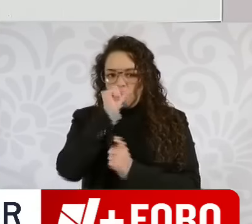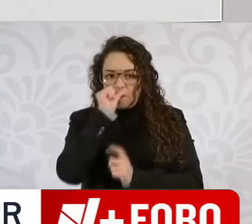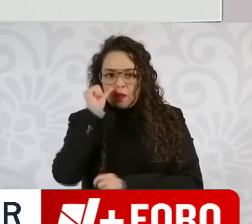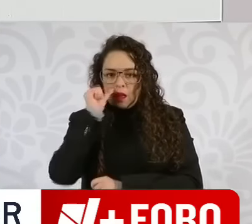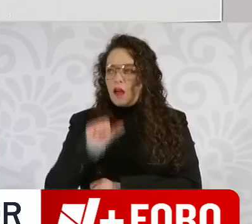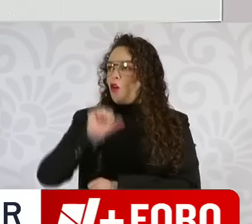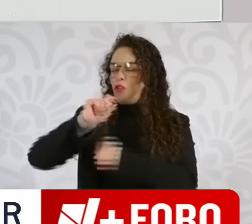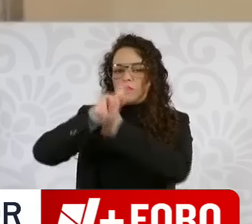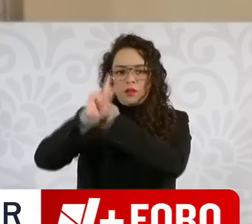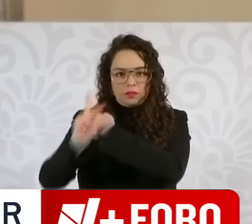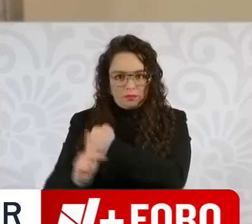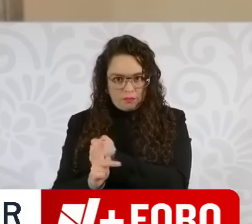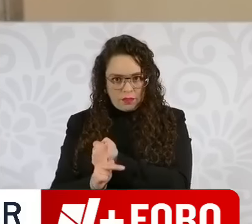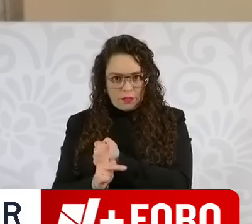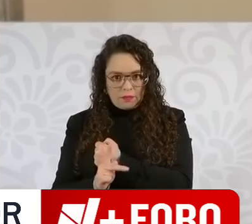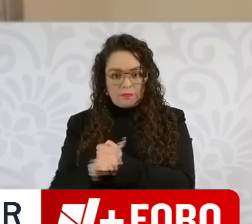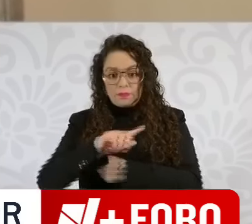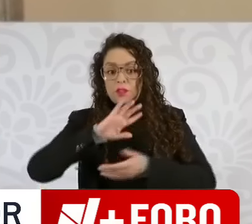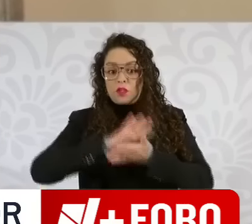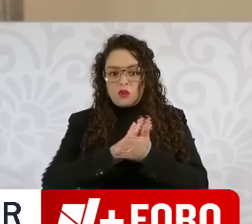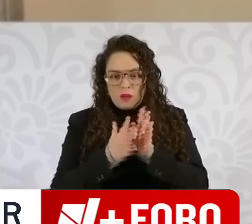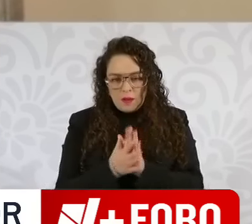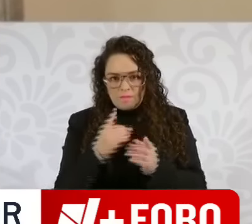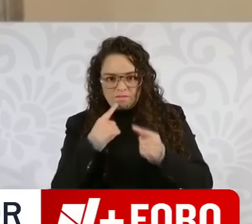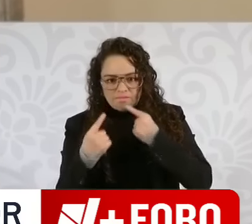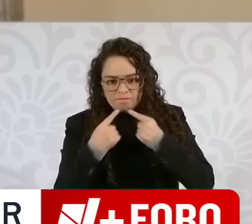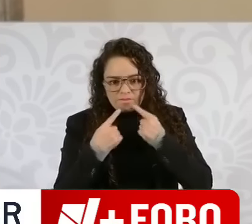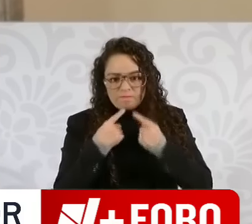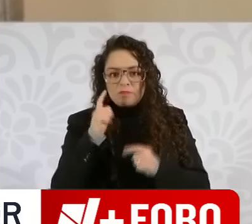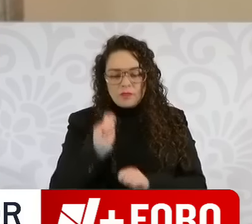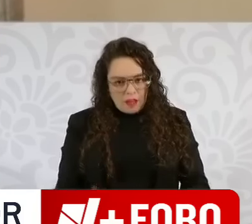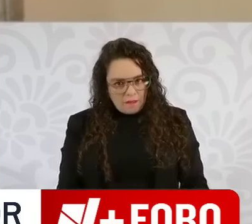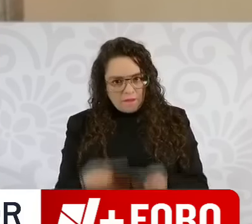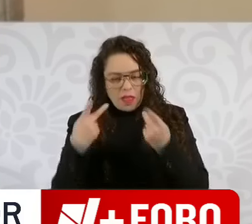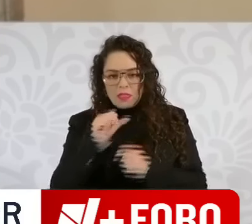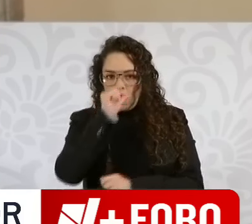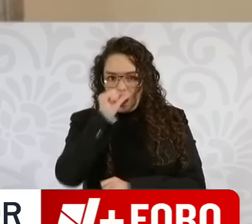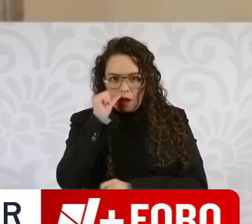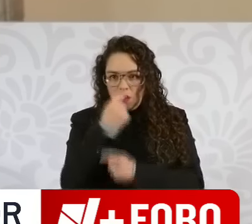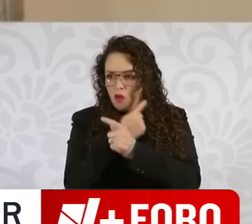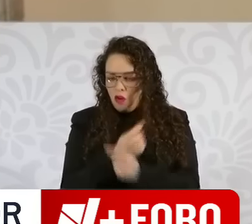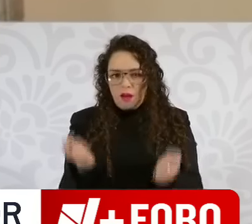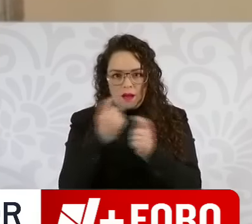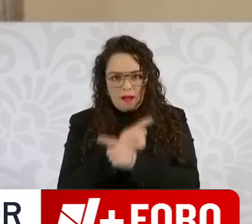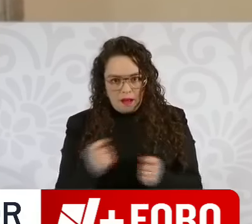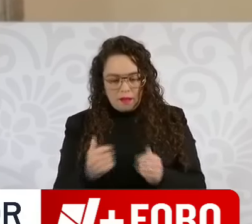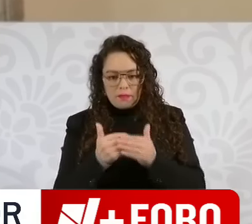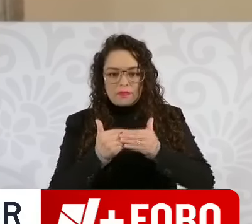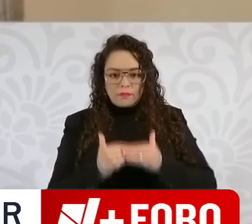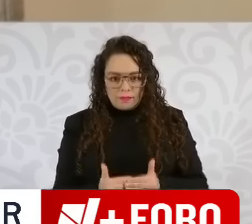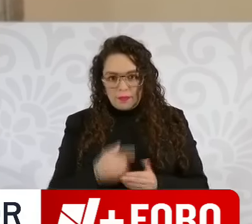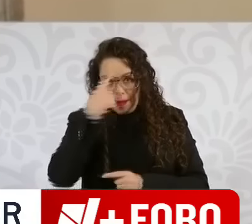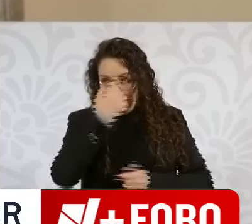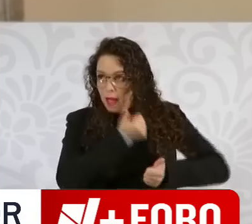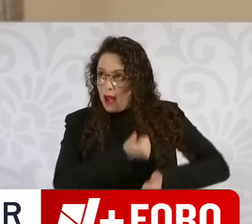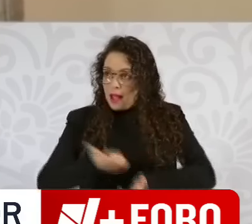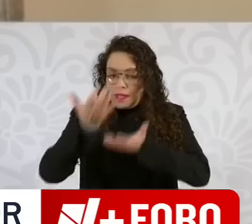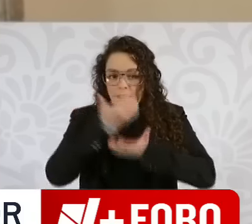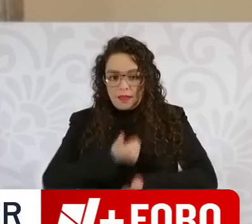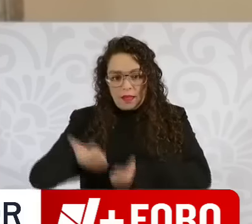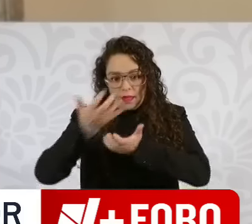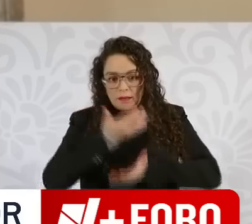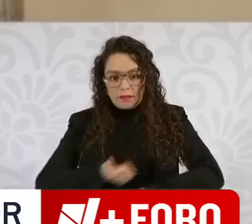con el caso del exsecretario de Seguridad Pública, Genaro García Luna. Ella dijo, en mi gobierno eso no va a suceder, no va a haber colusión, y si algo